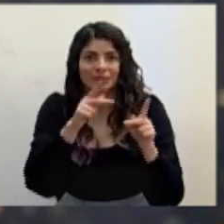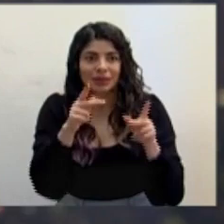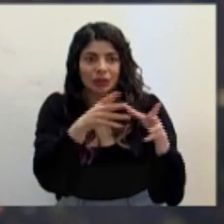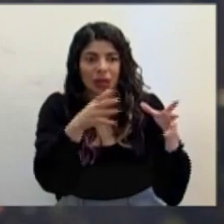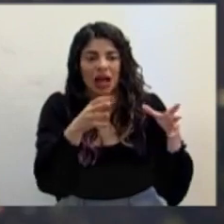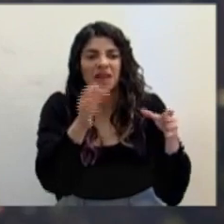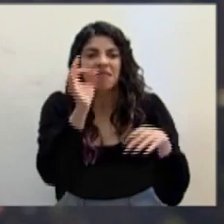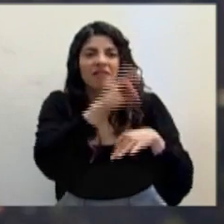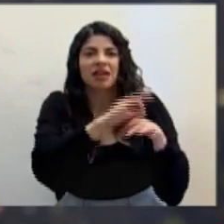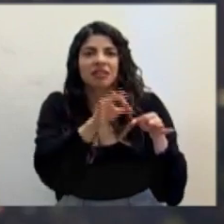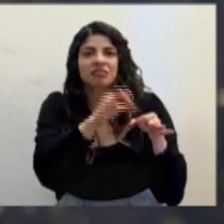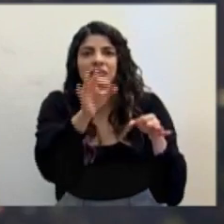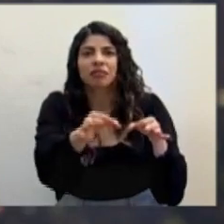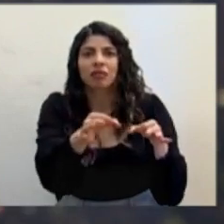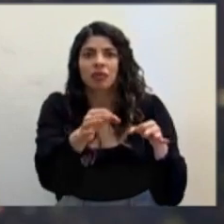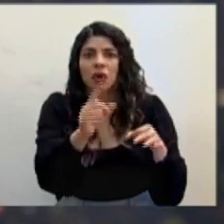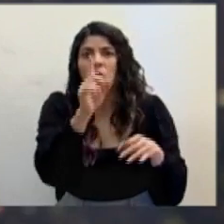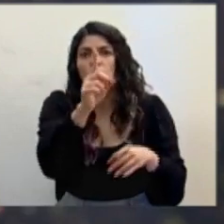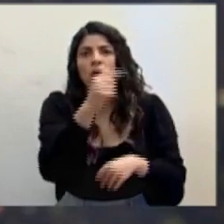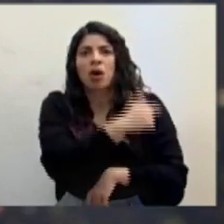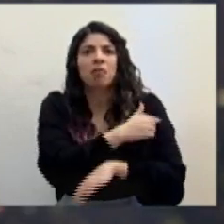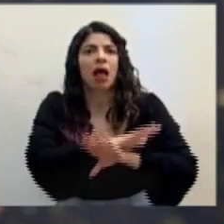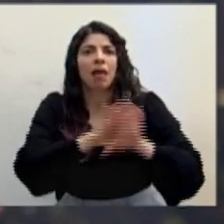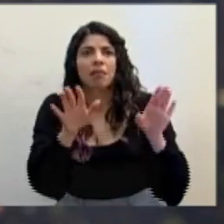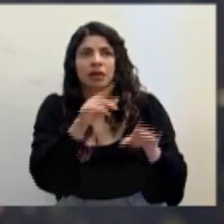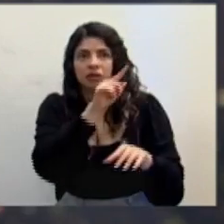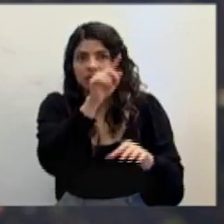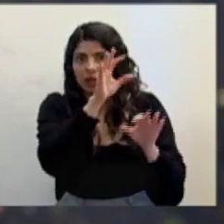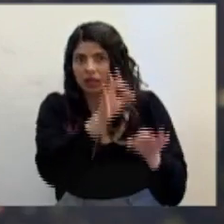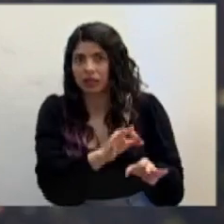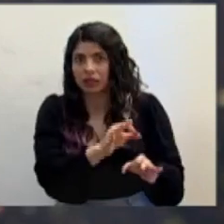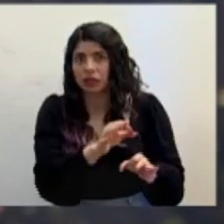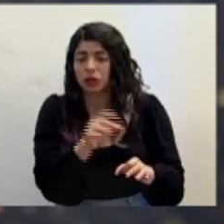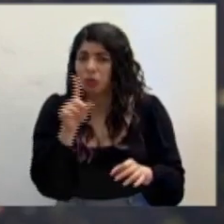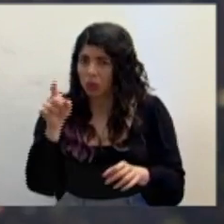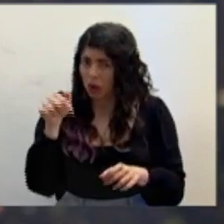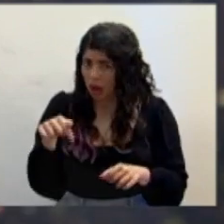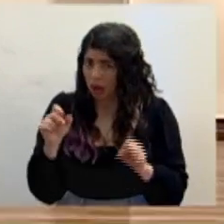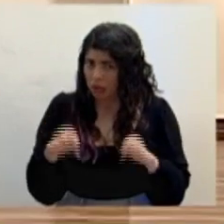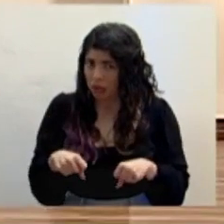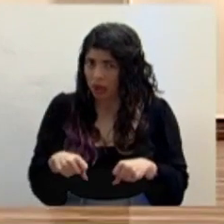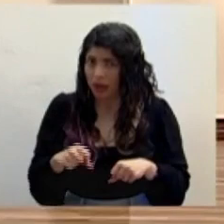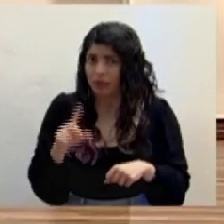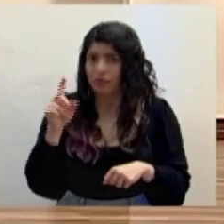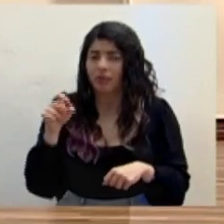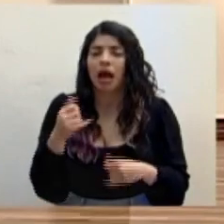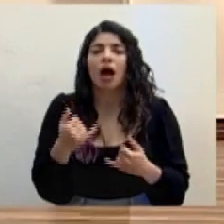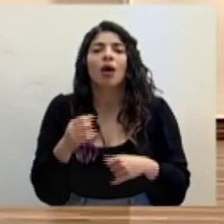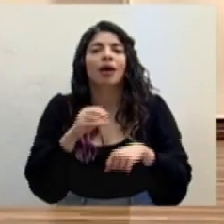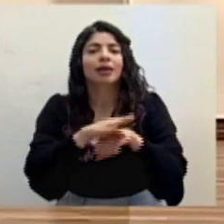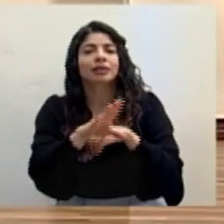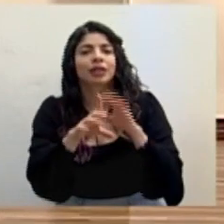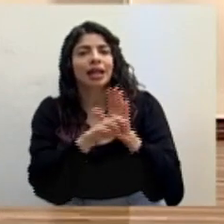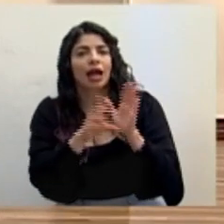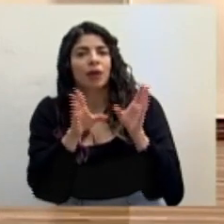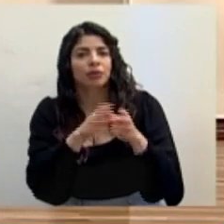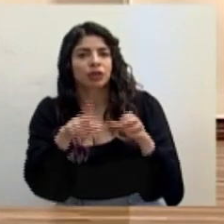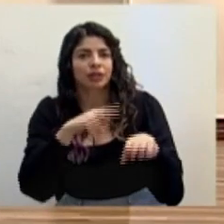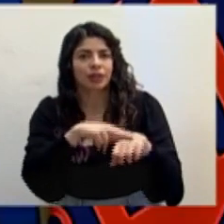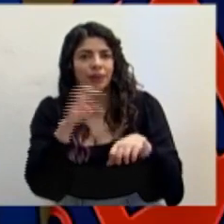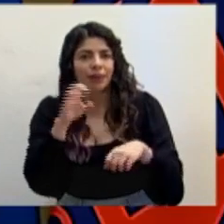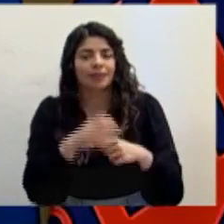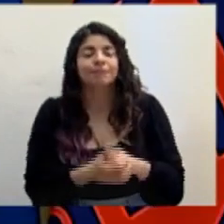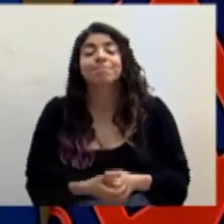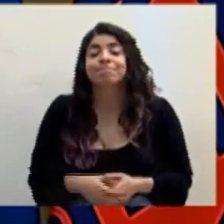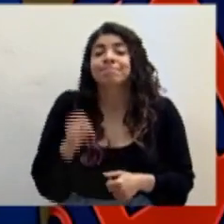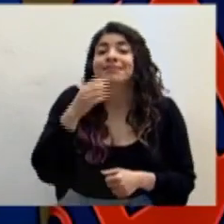con solo una primera dosis? Esas son mis consultas. Escuchamos al asesor legal de la Comisión Nacional de Emergencias.